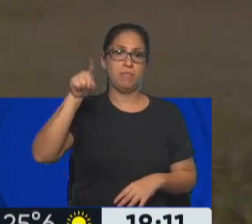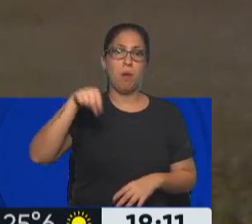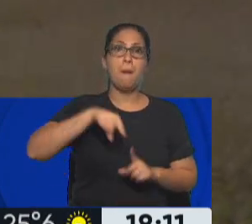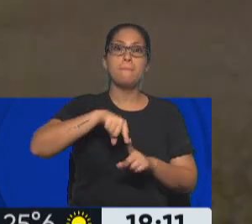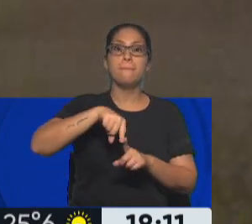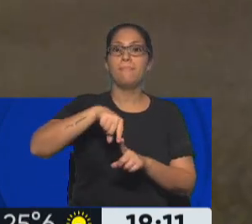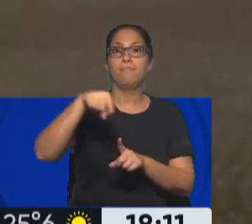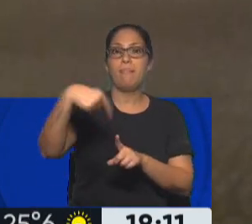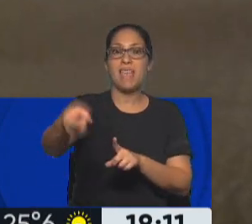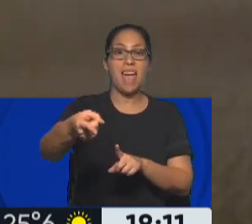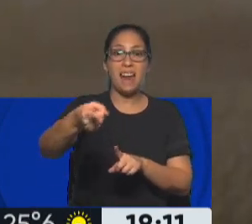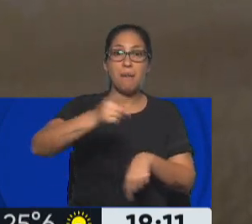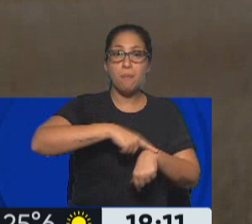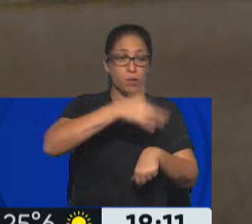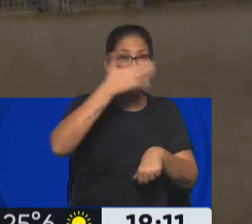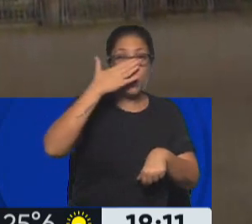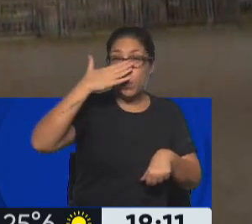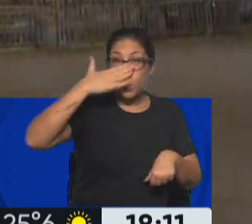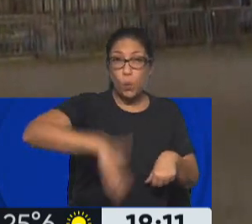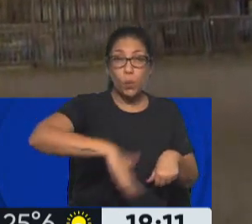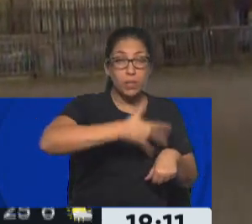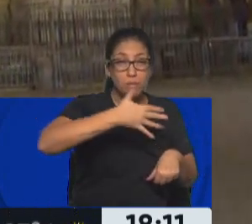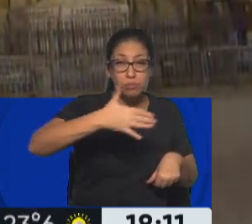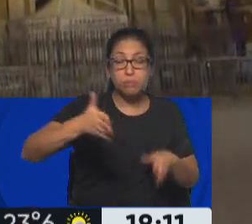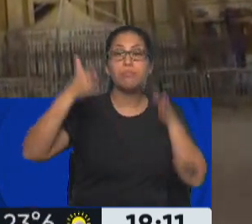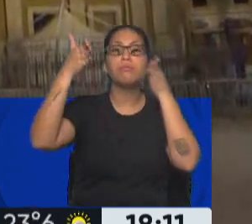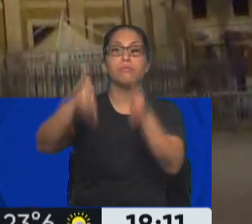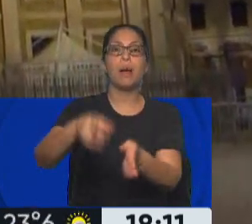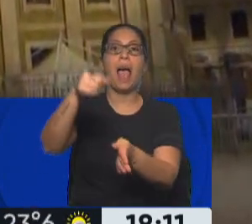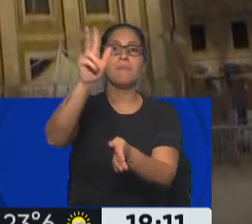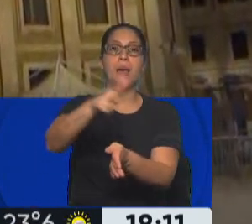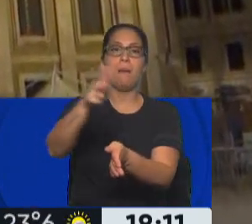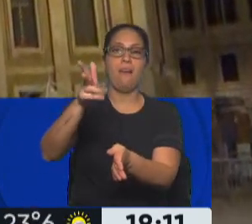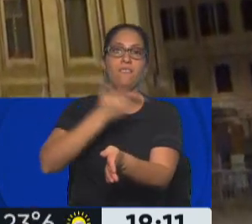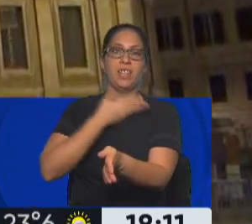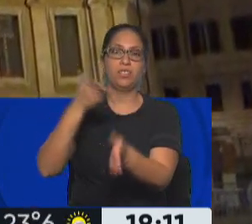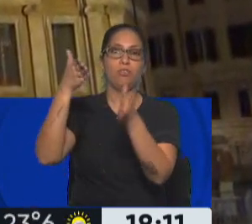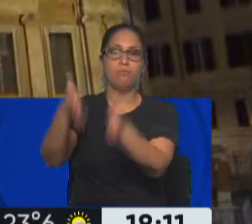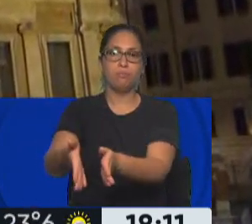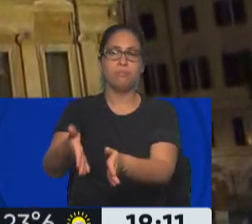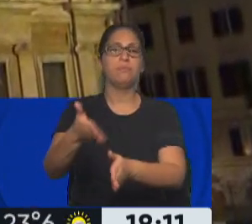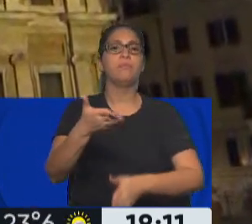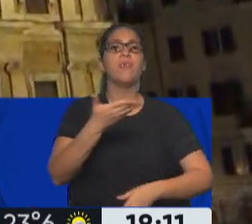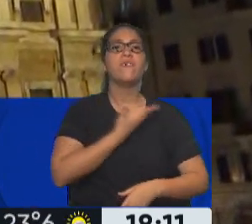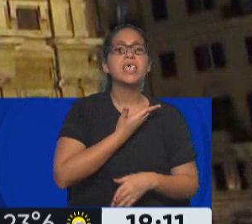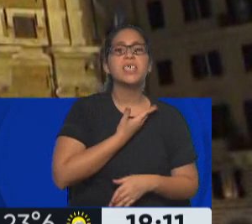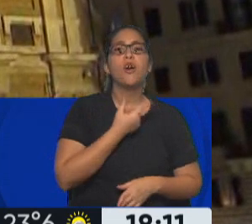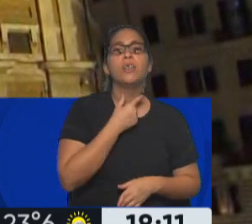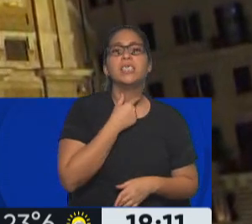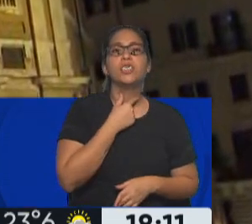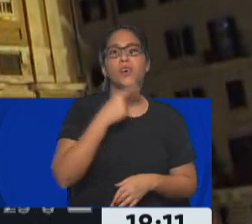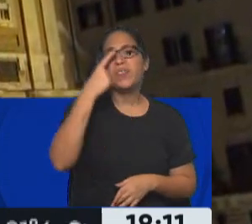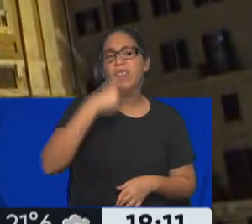este momento en el Vaticano, estamos en Santa María la Mayor. Y déjame que te cuente porque, si bien Francisco buscó un final muy